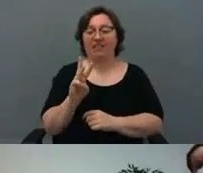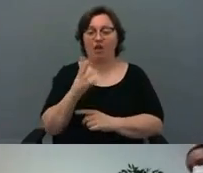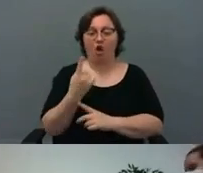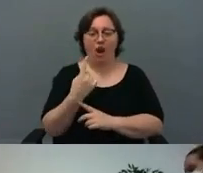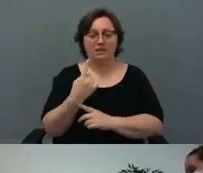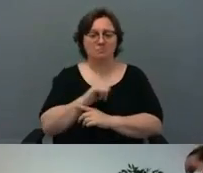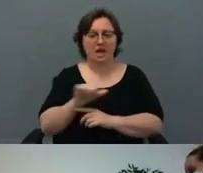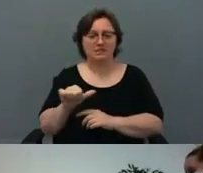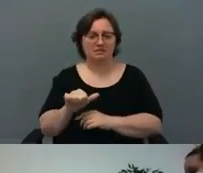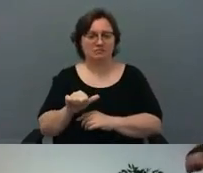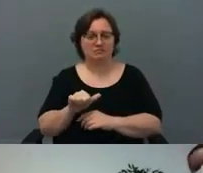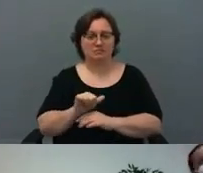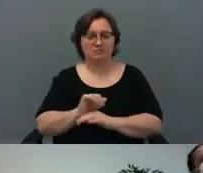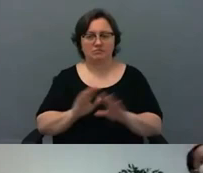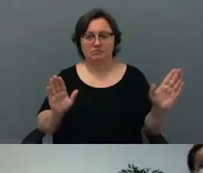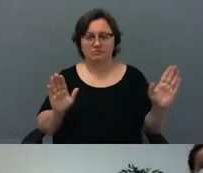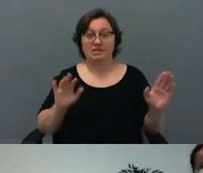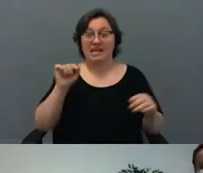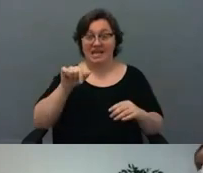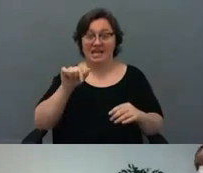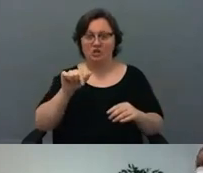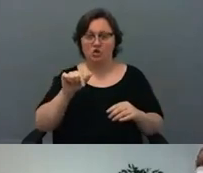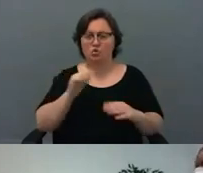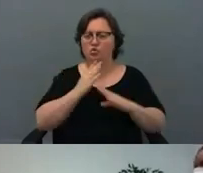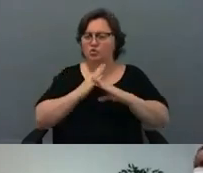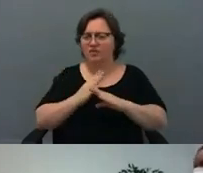personal. ¿Es eso suficiente?